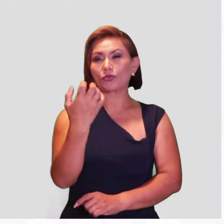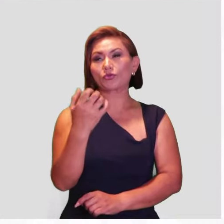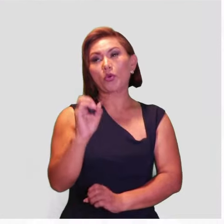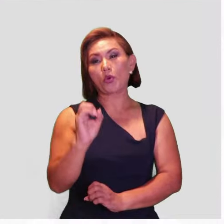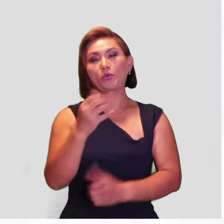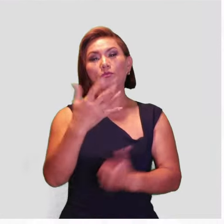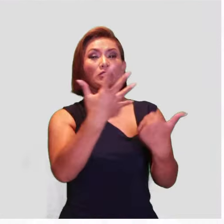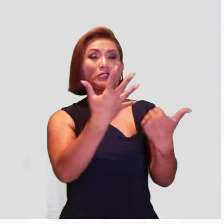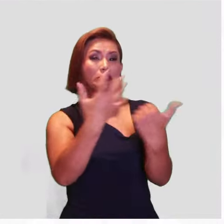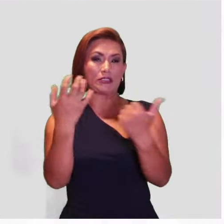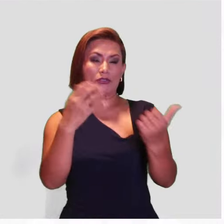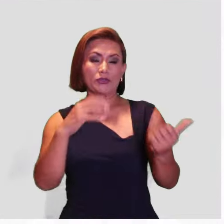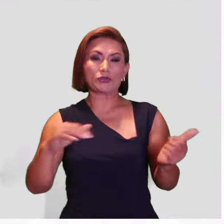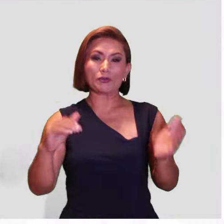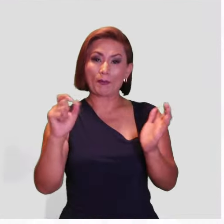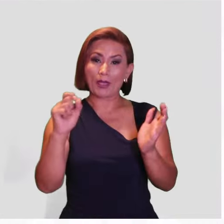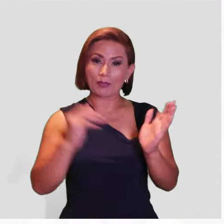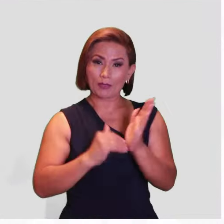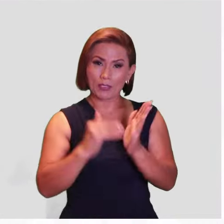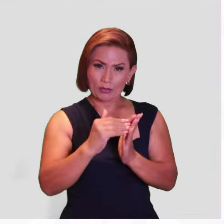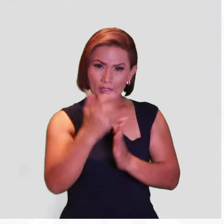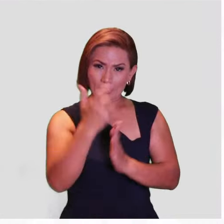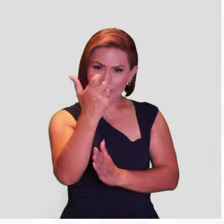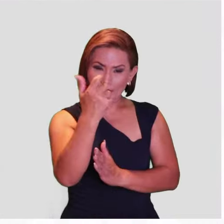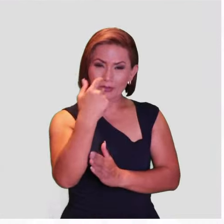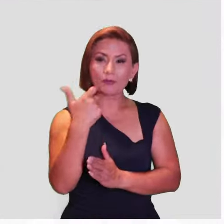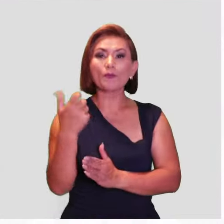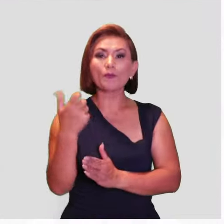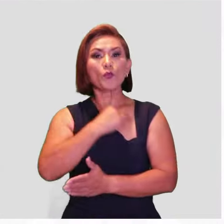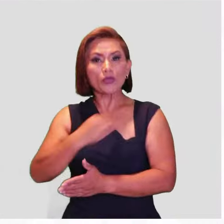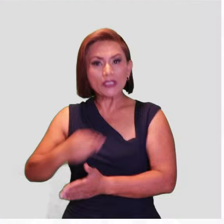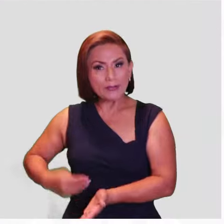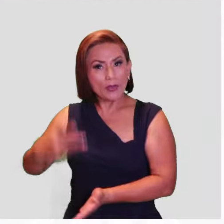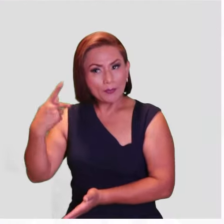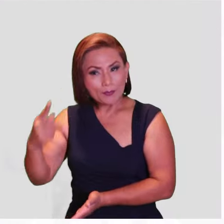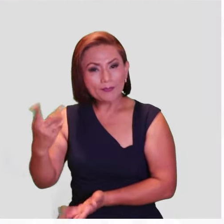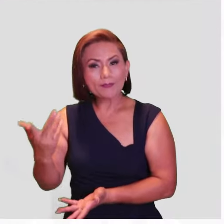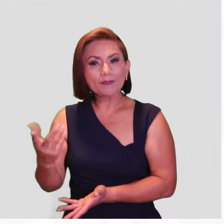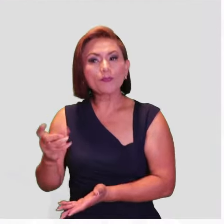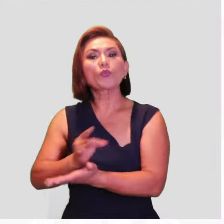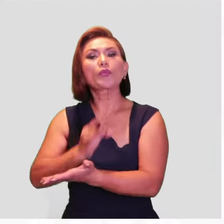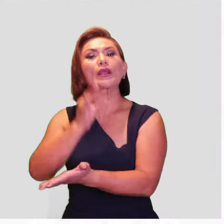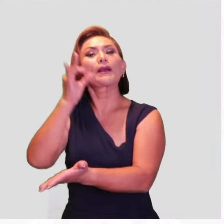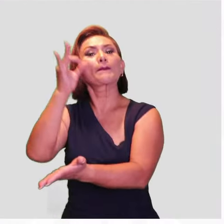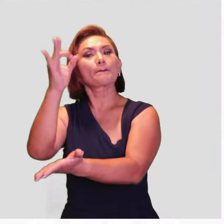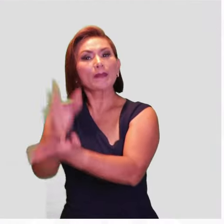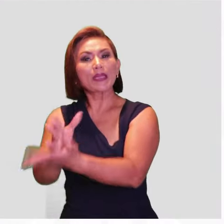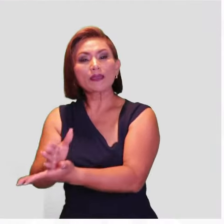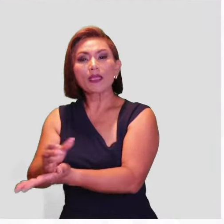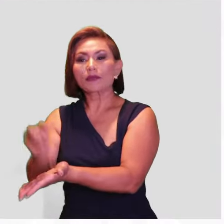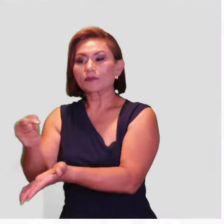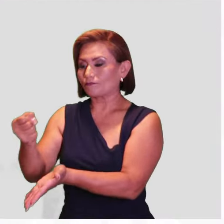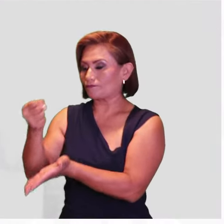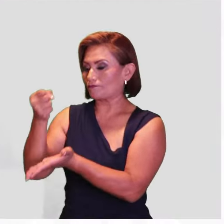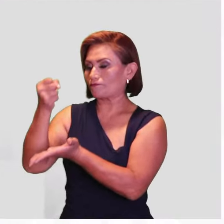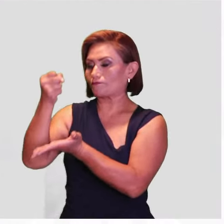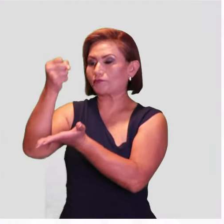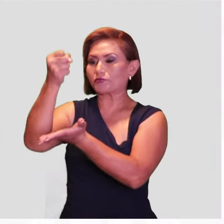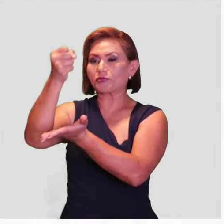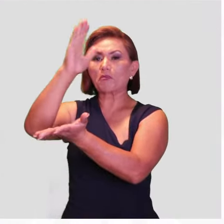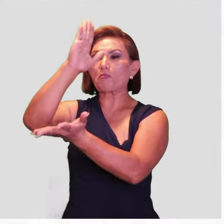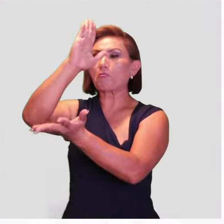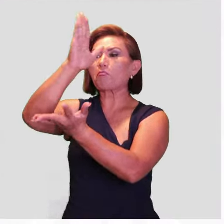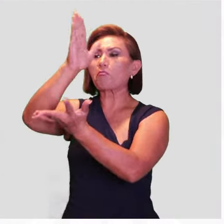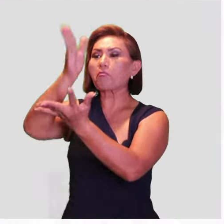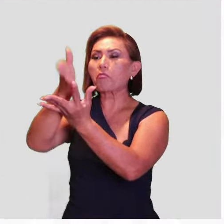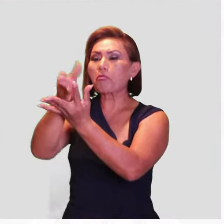pesos que son producidos a través de los recursos propios del municipio, solamente son invertidos 150 millones